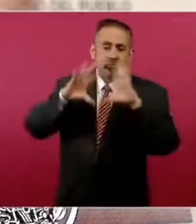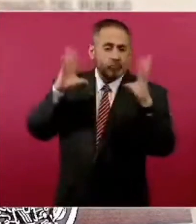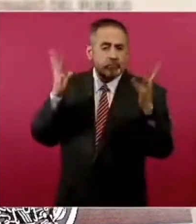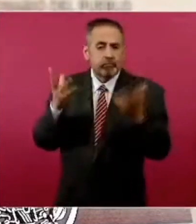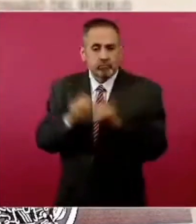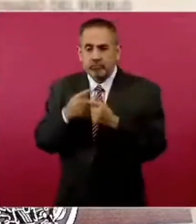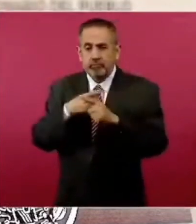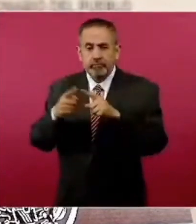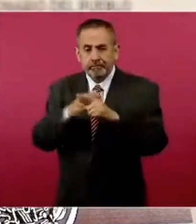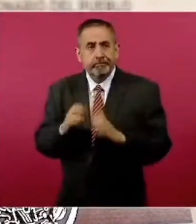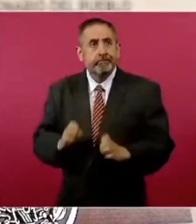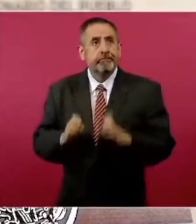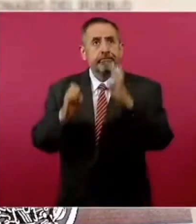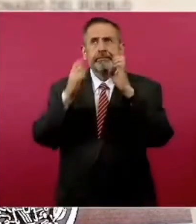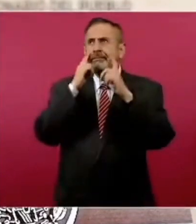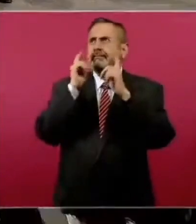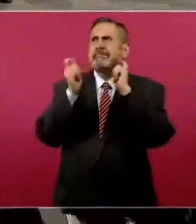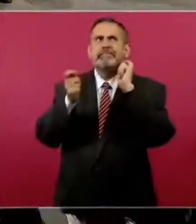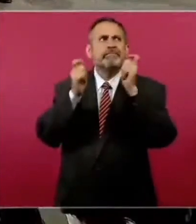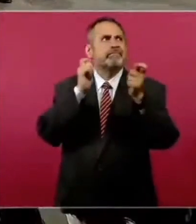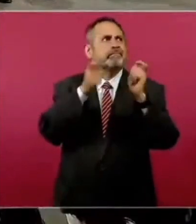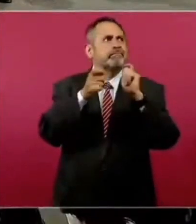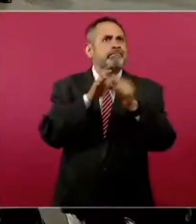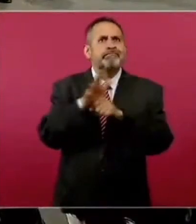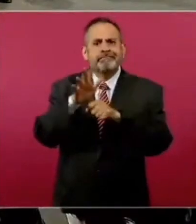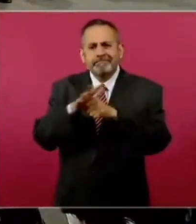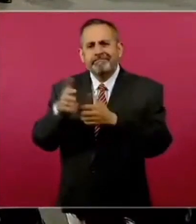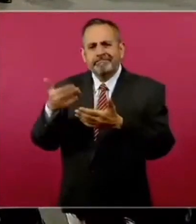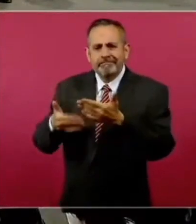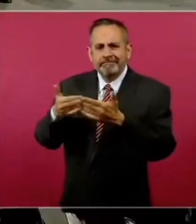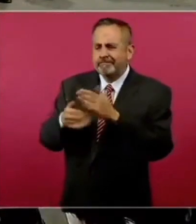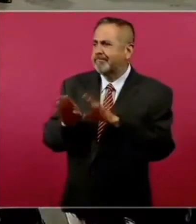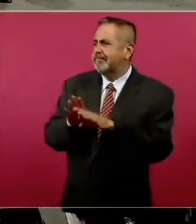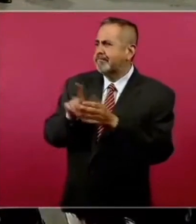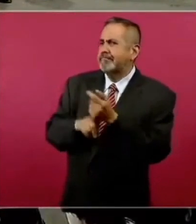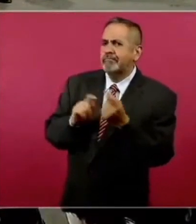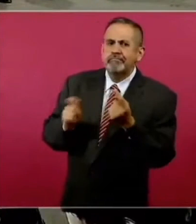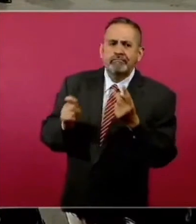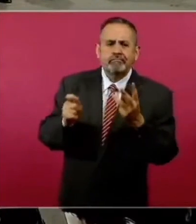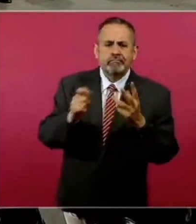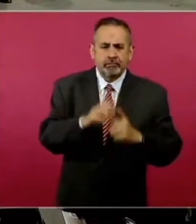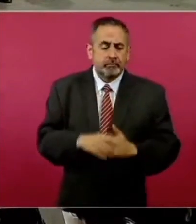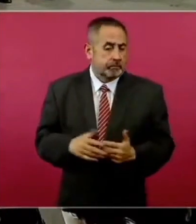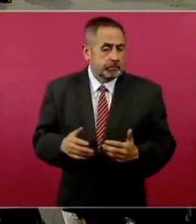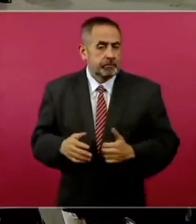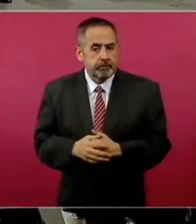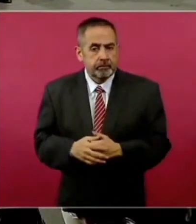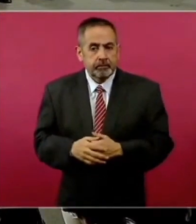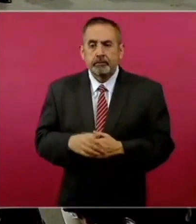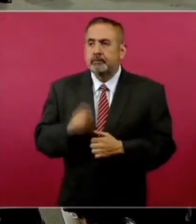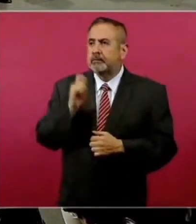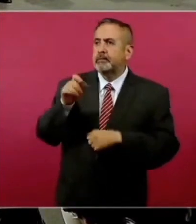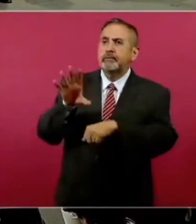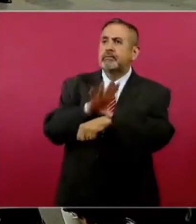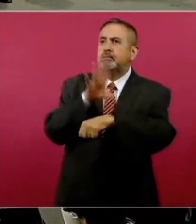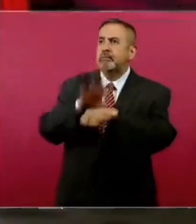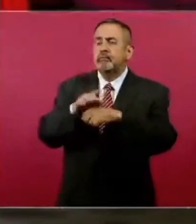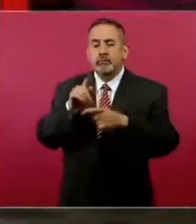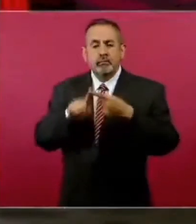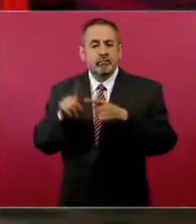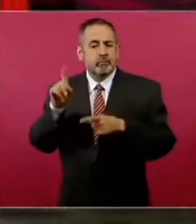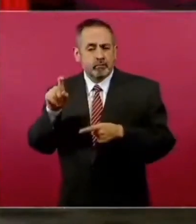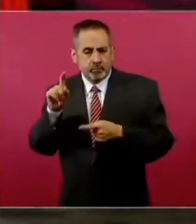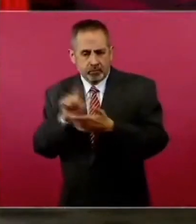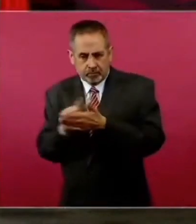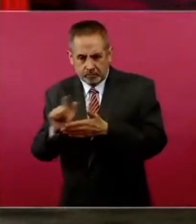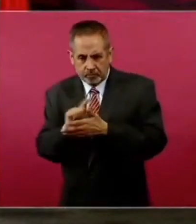todas las unidades para saber qué es lo que les hacía falta en este sentido y son servicios eléctricos tiene que ver con el agua